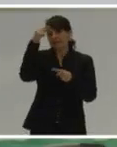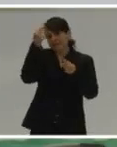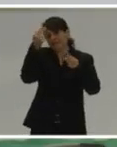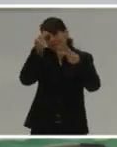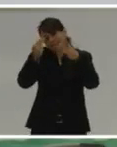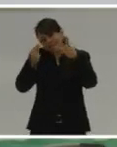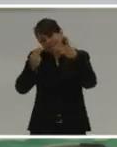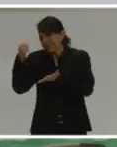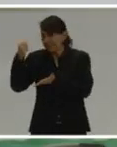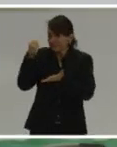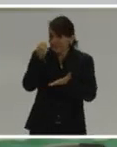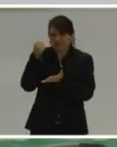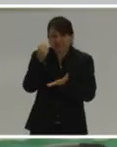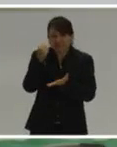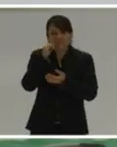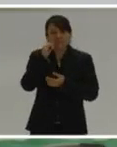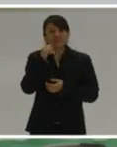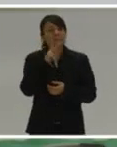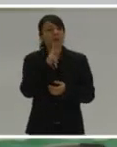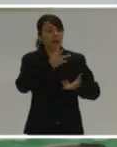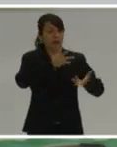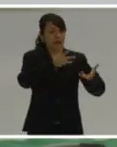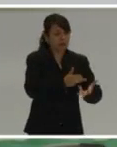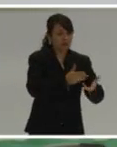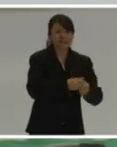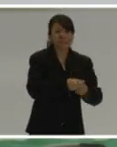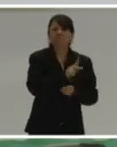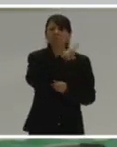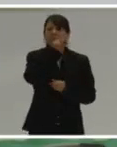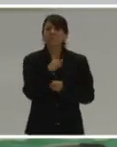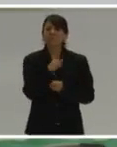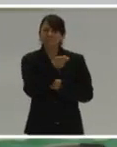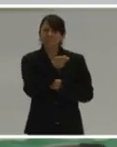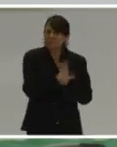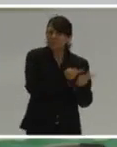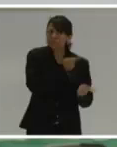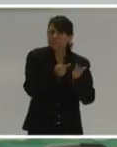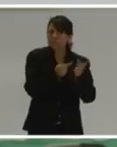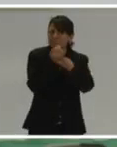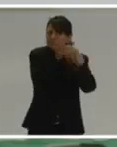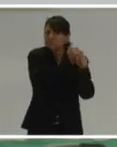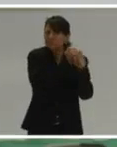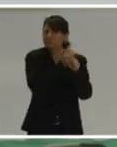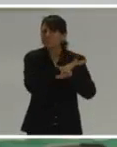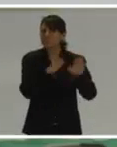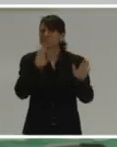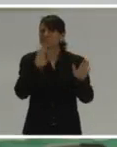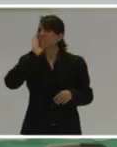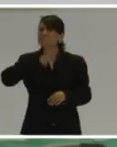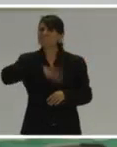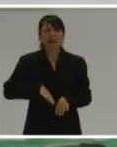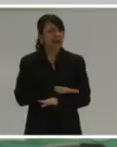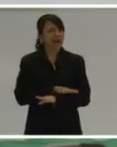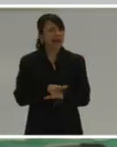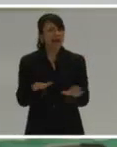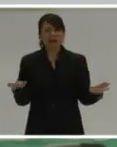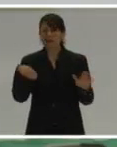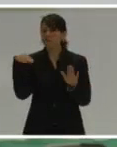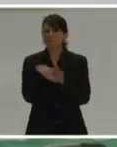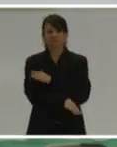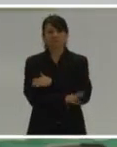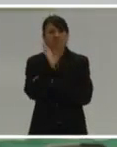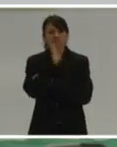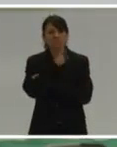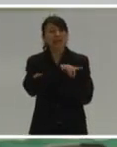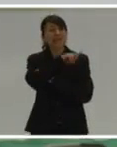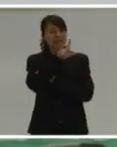nuestras consultas están mal hechas. Y algunas, las que están bien hechas, bueno, se pasa y eso pasa al Parlamento para